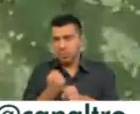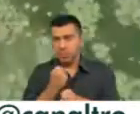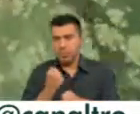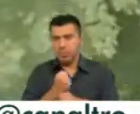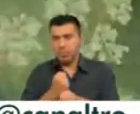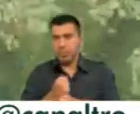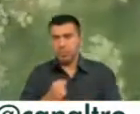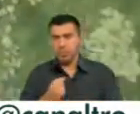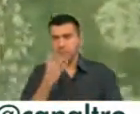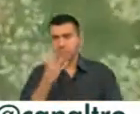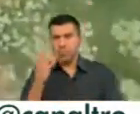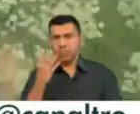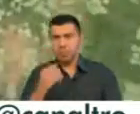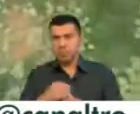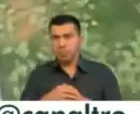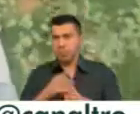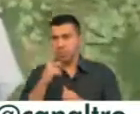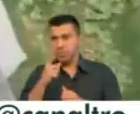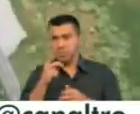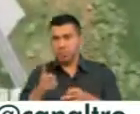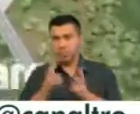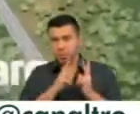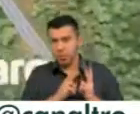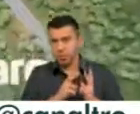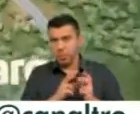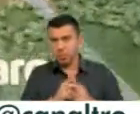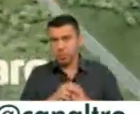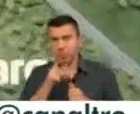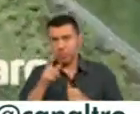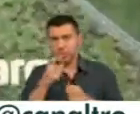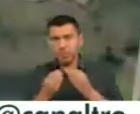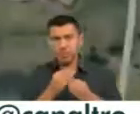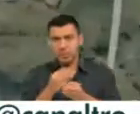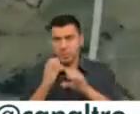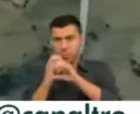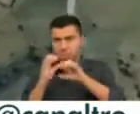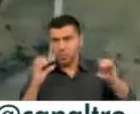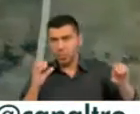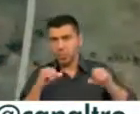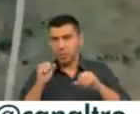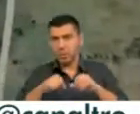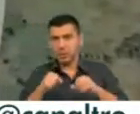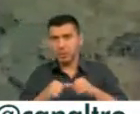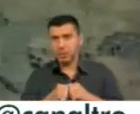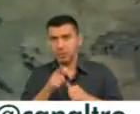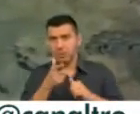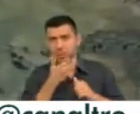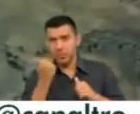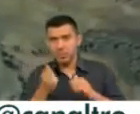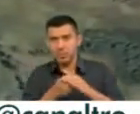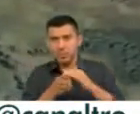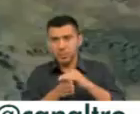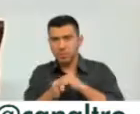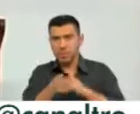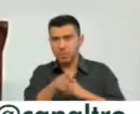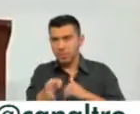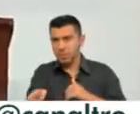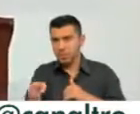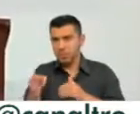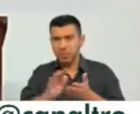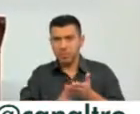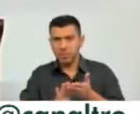cambio sí se harán los seis túneles y se va a mejorar la vía en 63 km que está en mal estado el